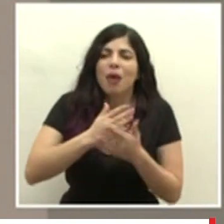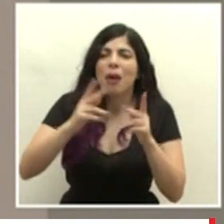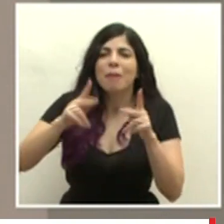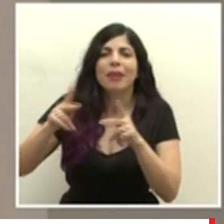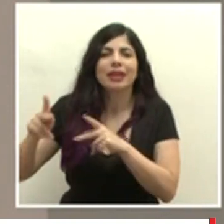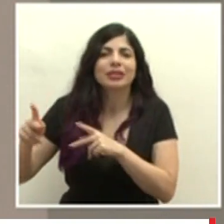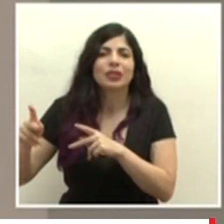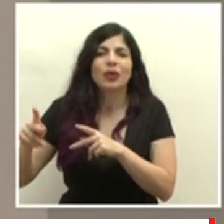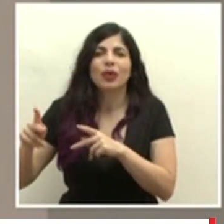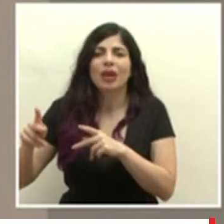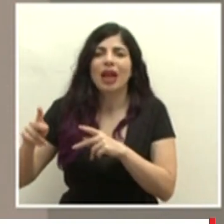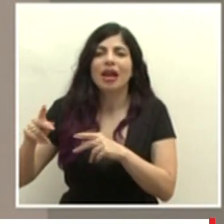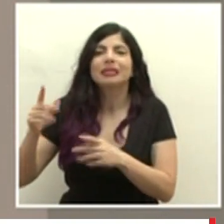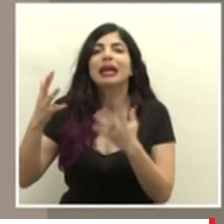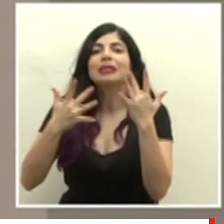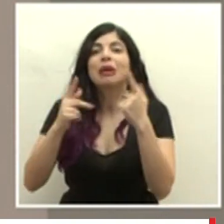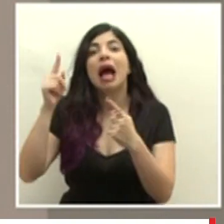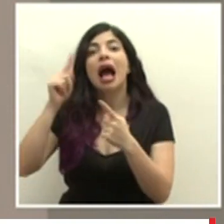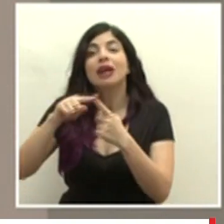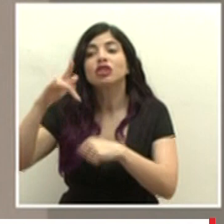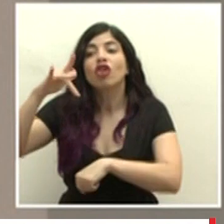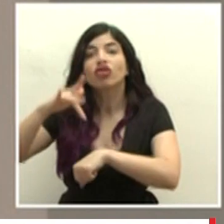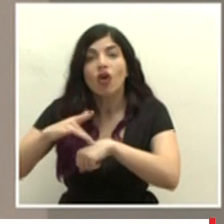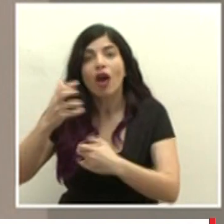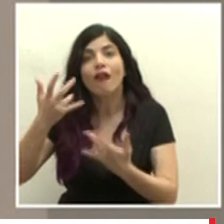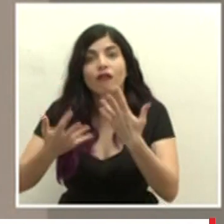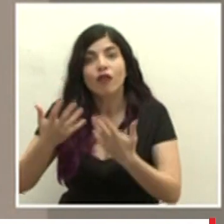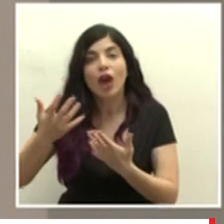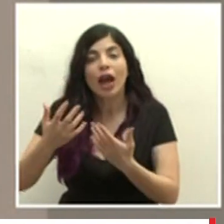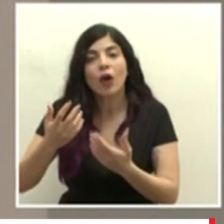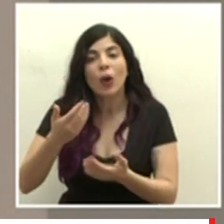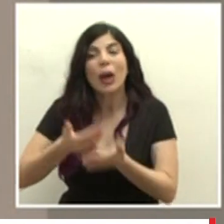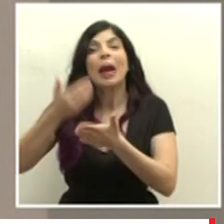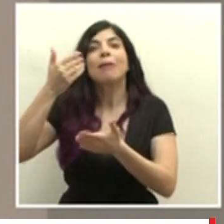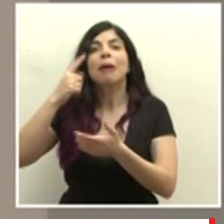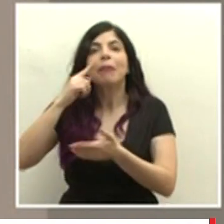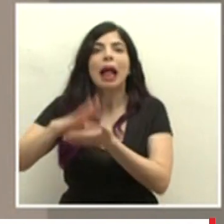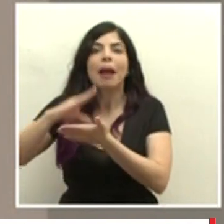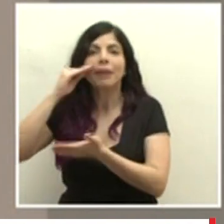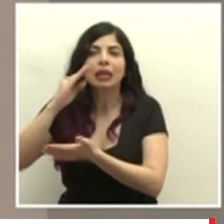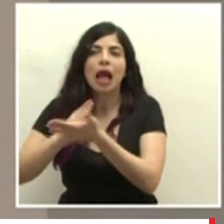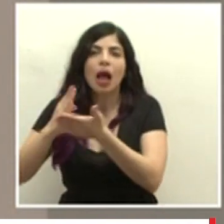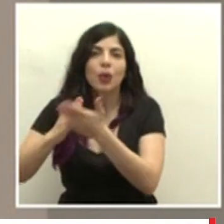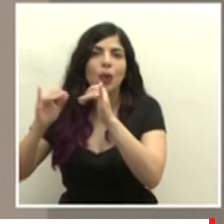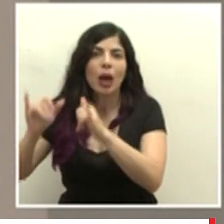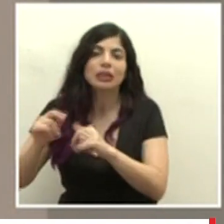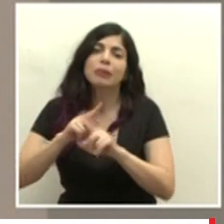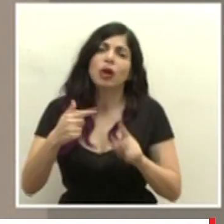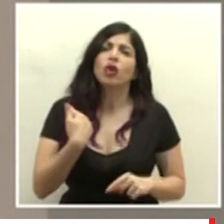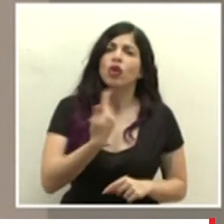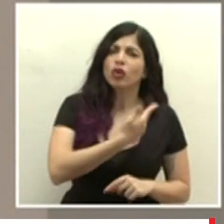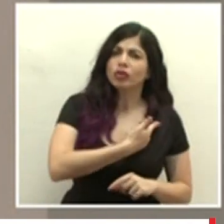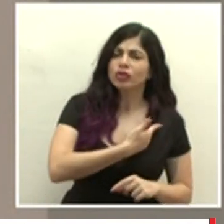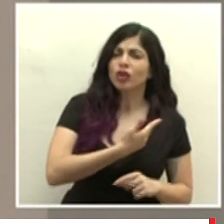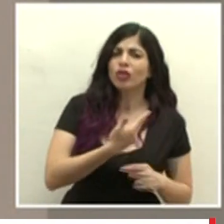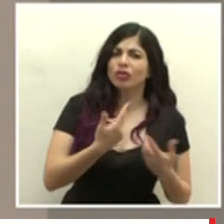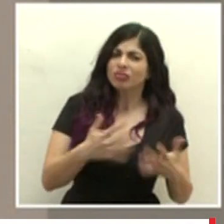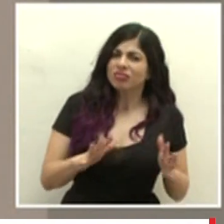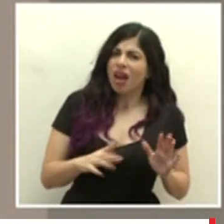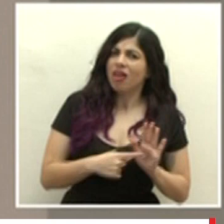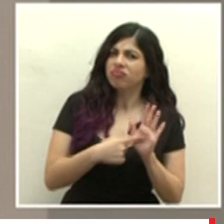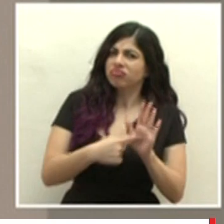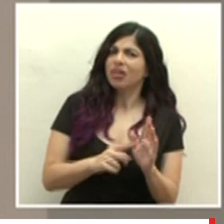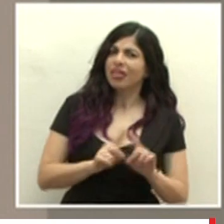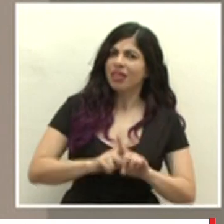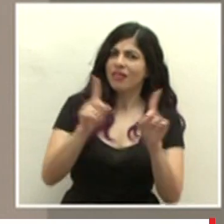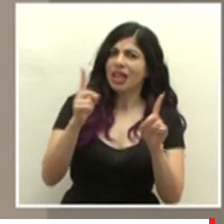tienen que tocar el fuego y quemarse para reaccionar, pero yo creo que la mayoría podemos hacer esta diferencia que hemos estado marcando